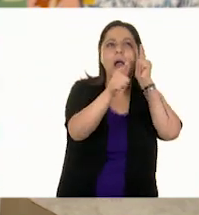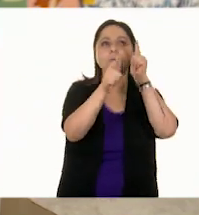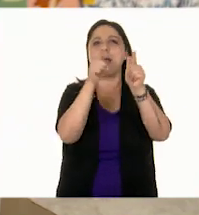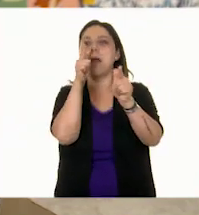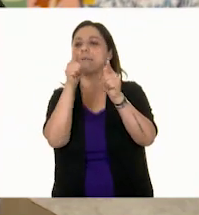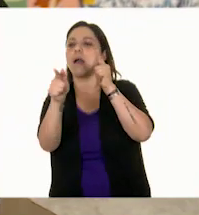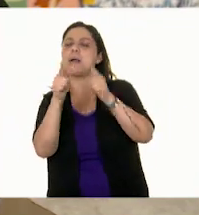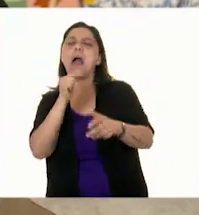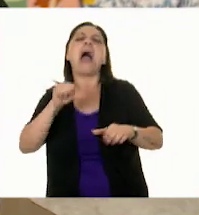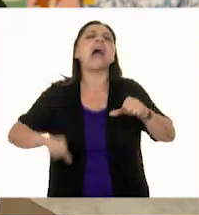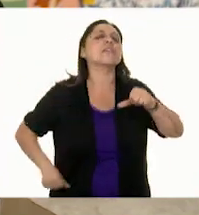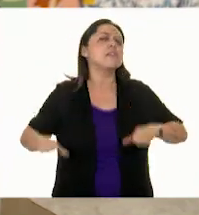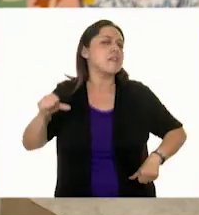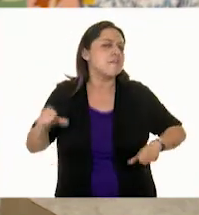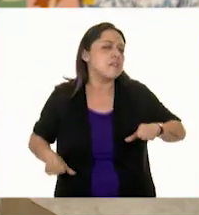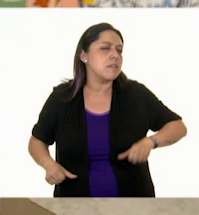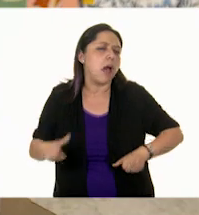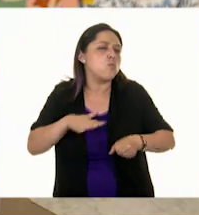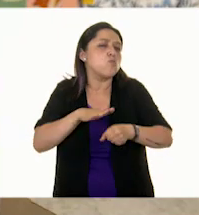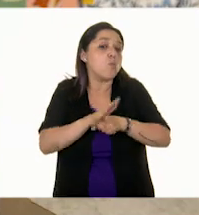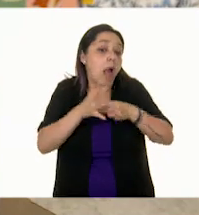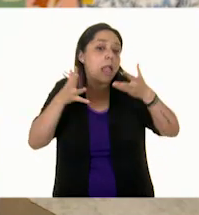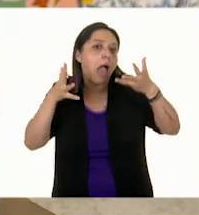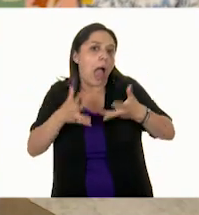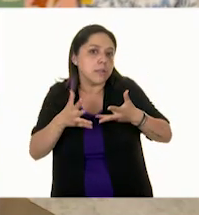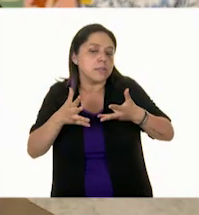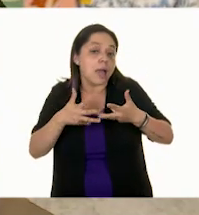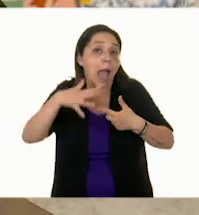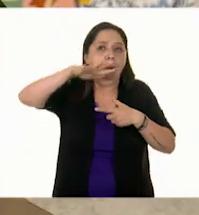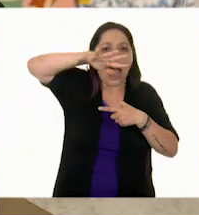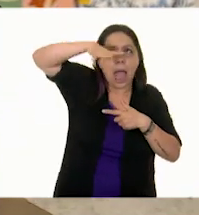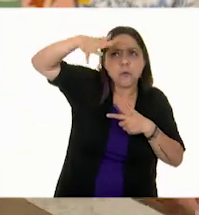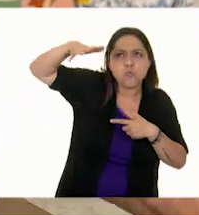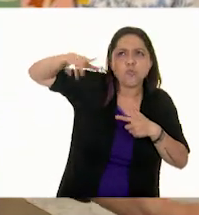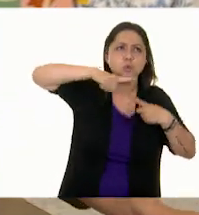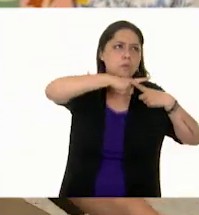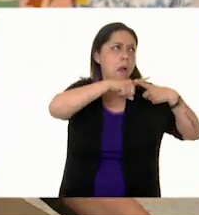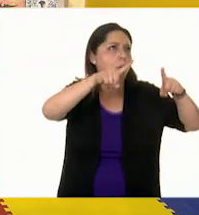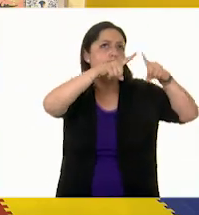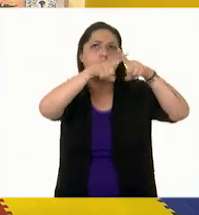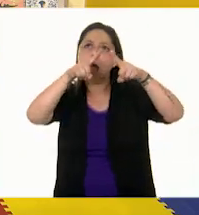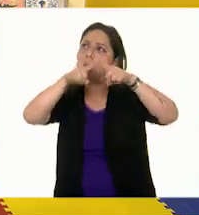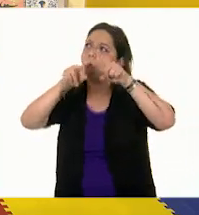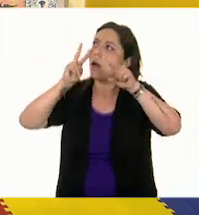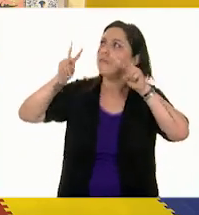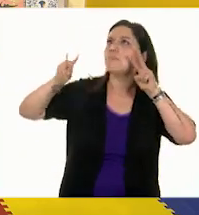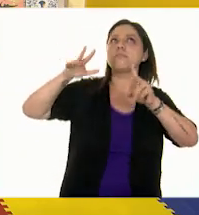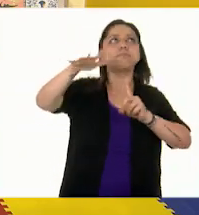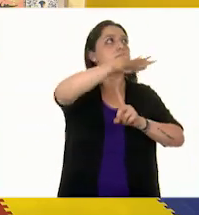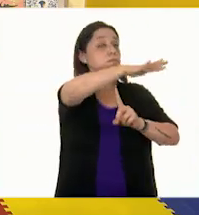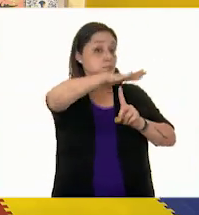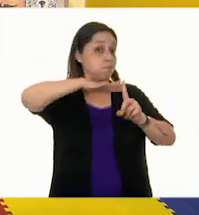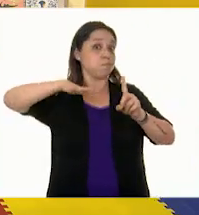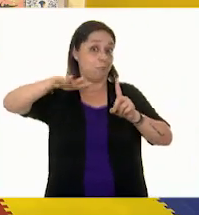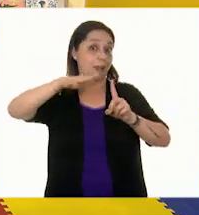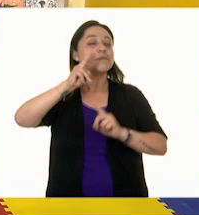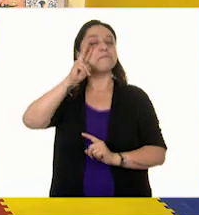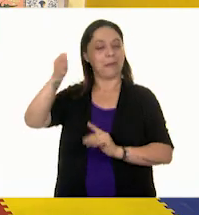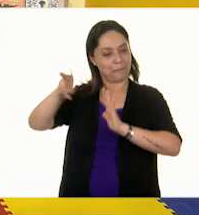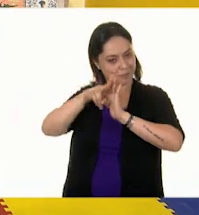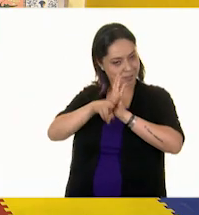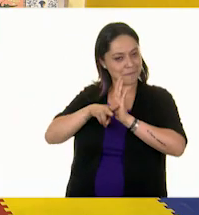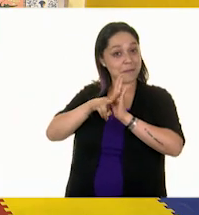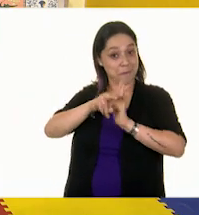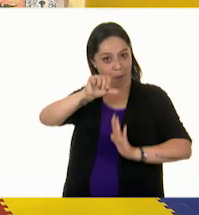actividades que realizan los adultos en todo su entorno. ¡Oh! ¡Vamos a ver el siguiente